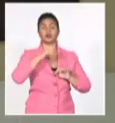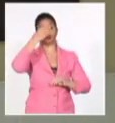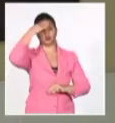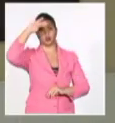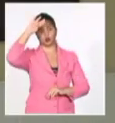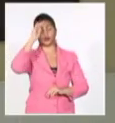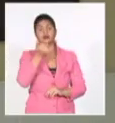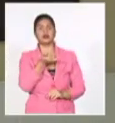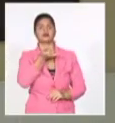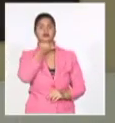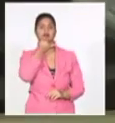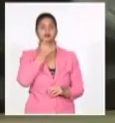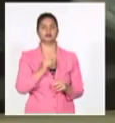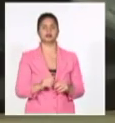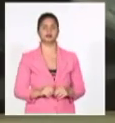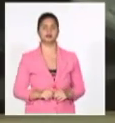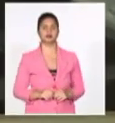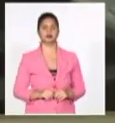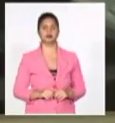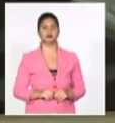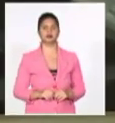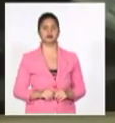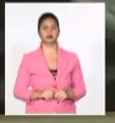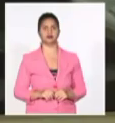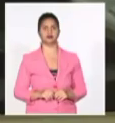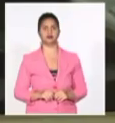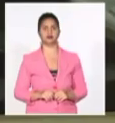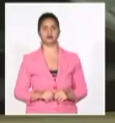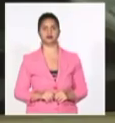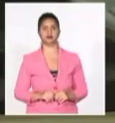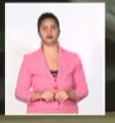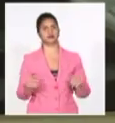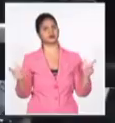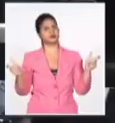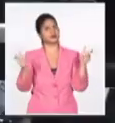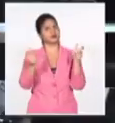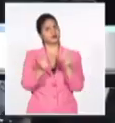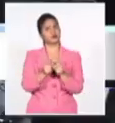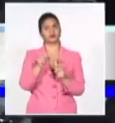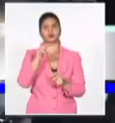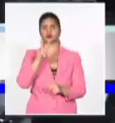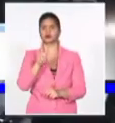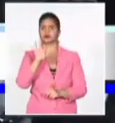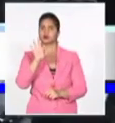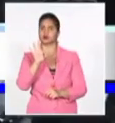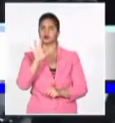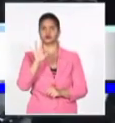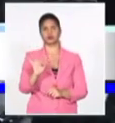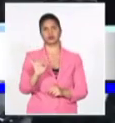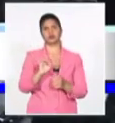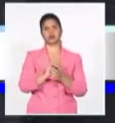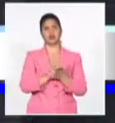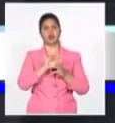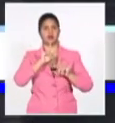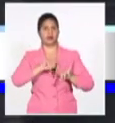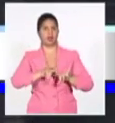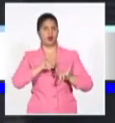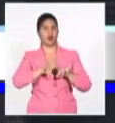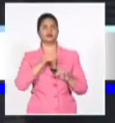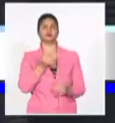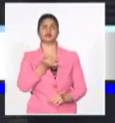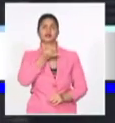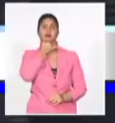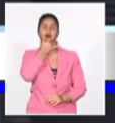por déficit en capacidades de generación, redujo en 287 megawatts el apagón. En